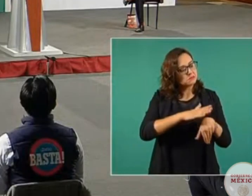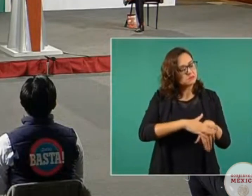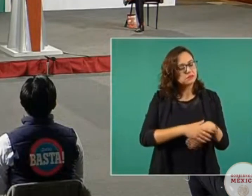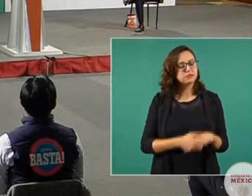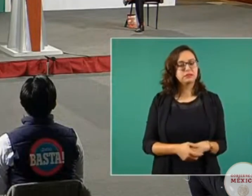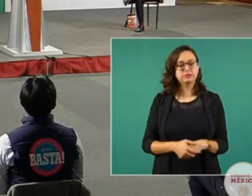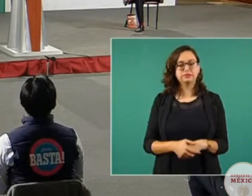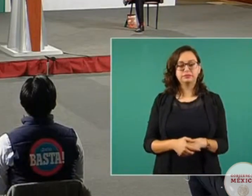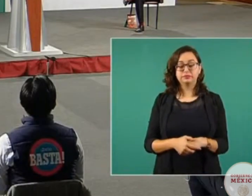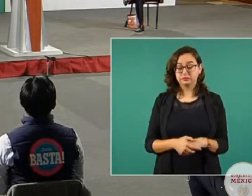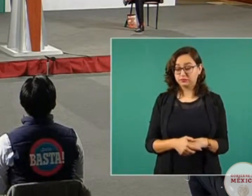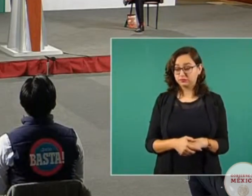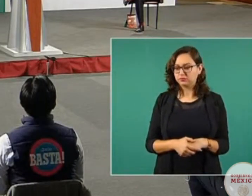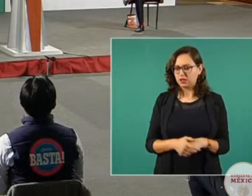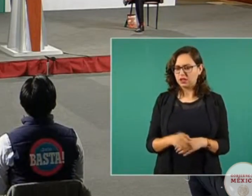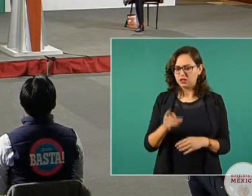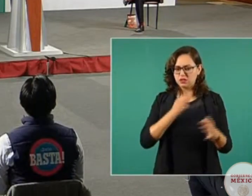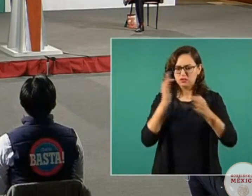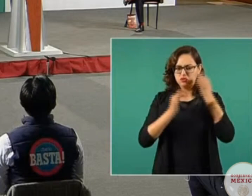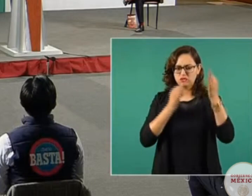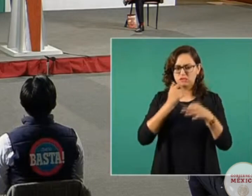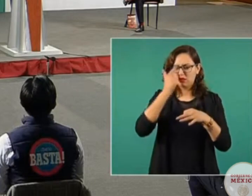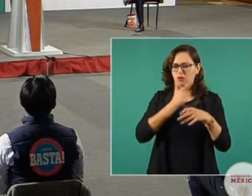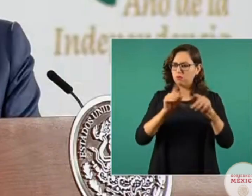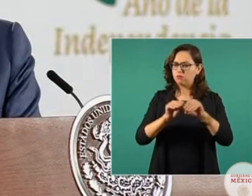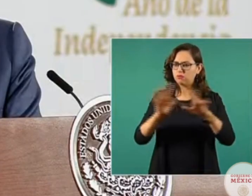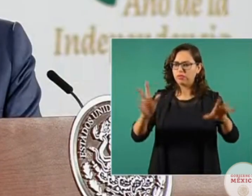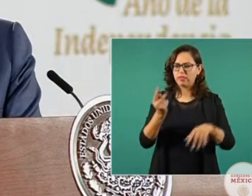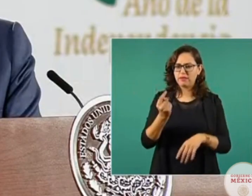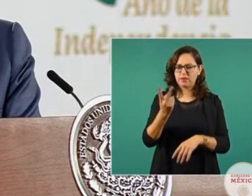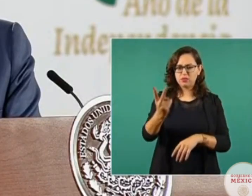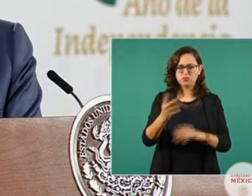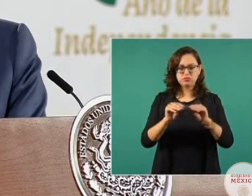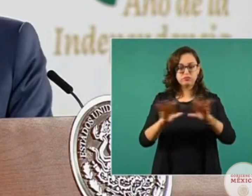que en Televisa, en el noticiero de la noche.